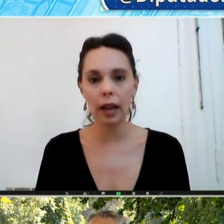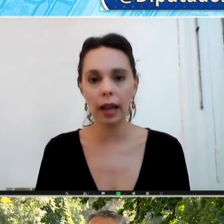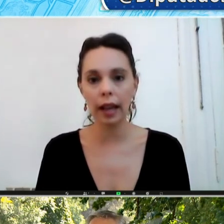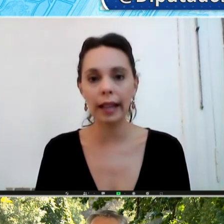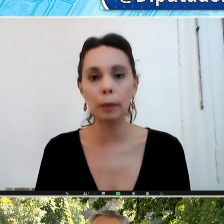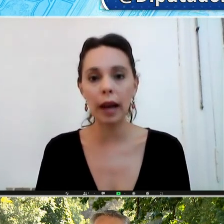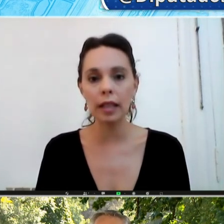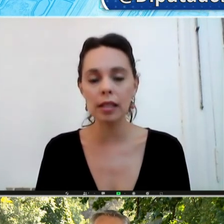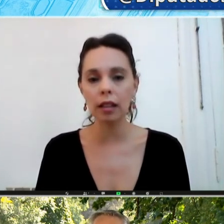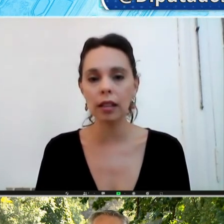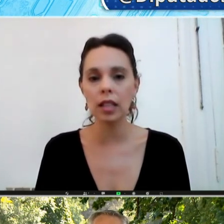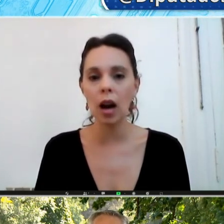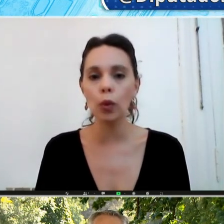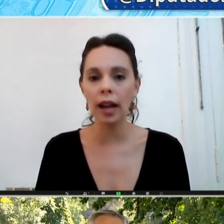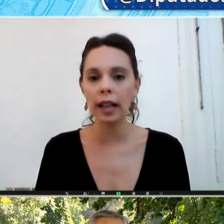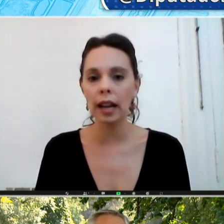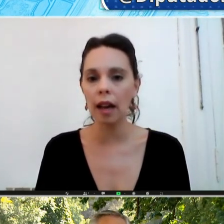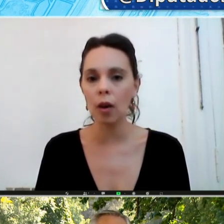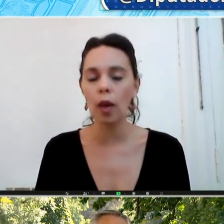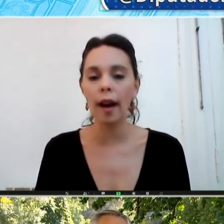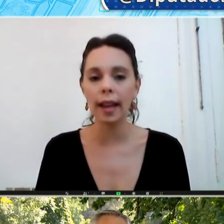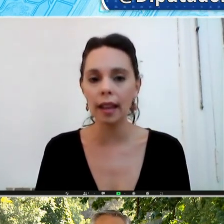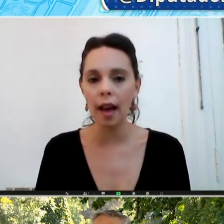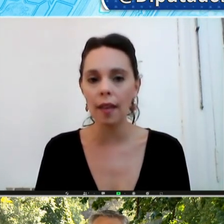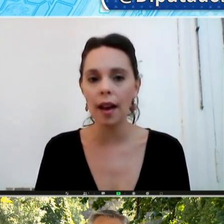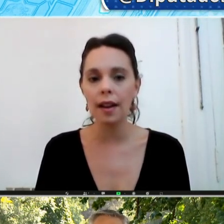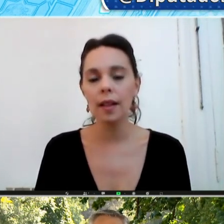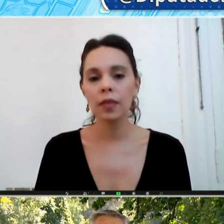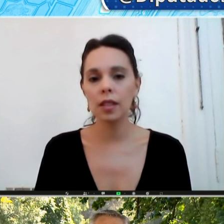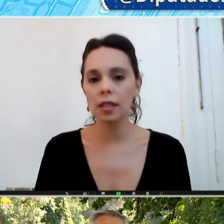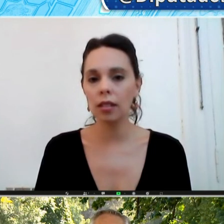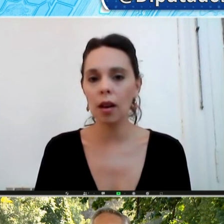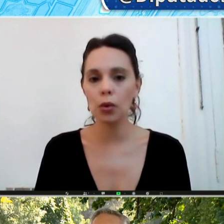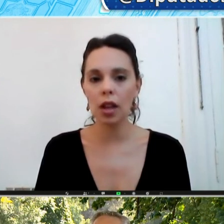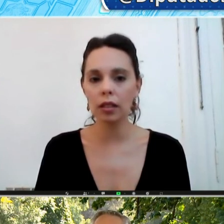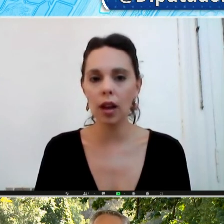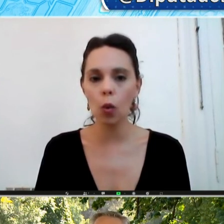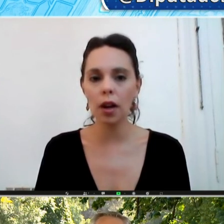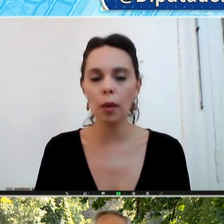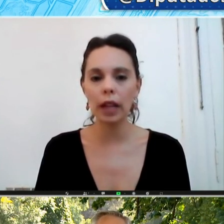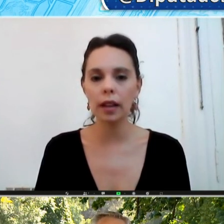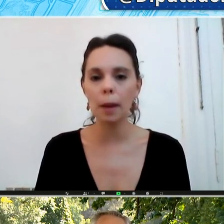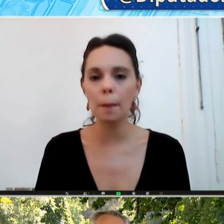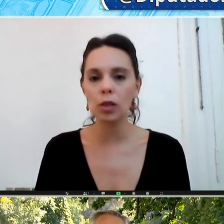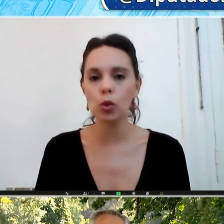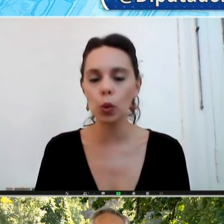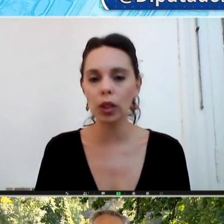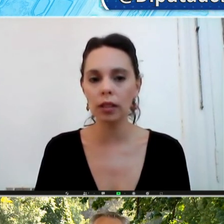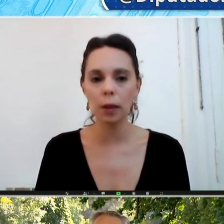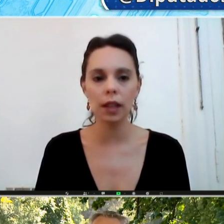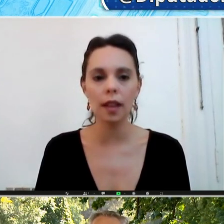que el país tenía un ancla en la deuda heredada, necesitábamos este acuerdo para tener